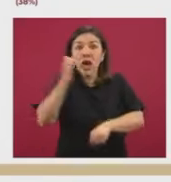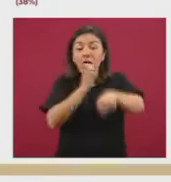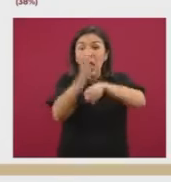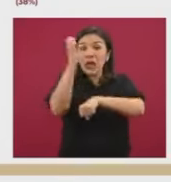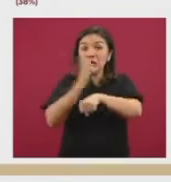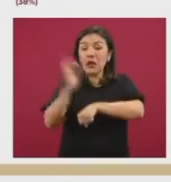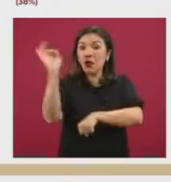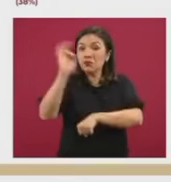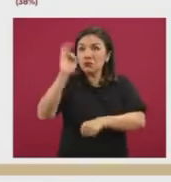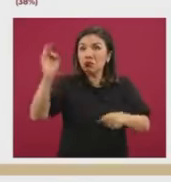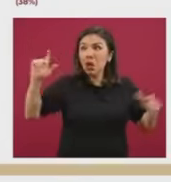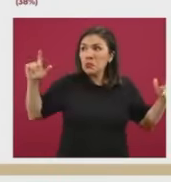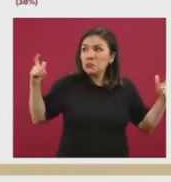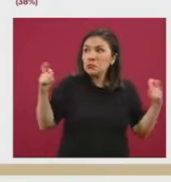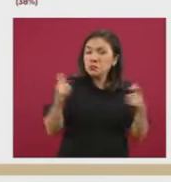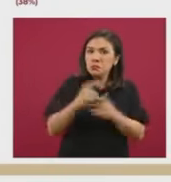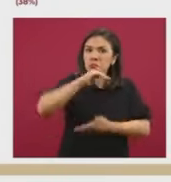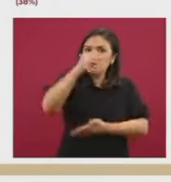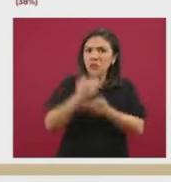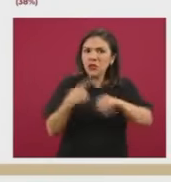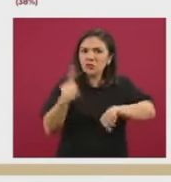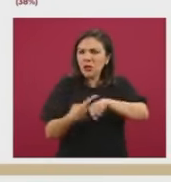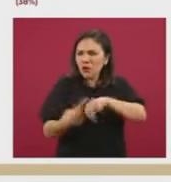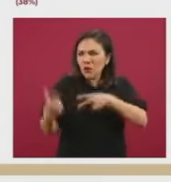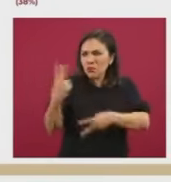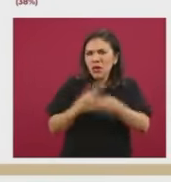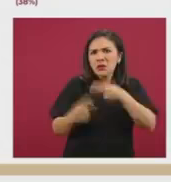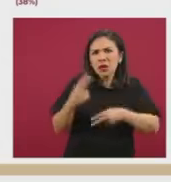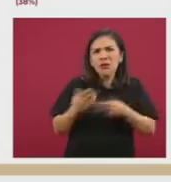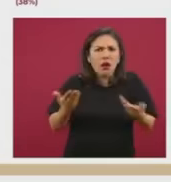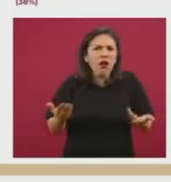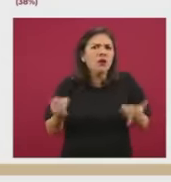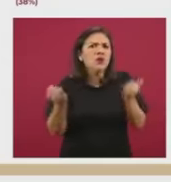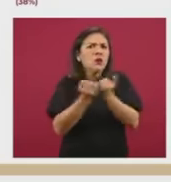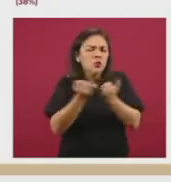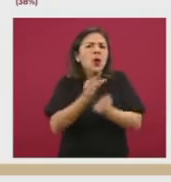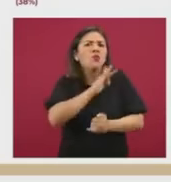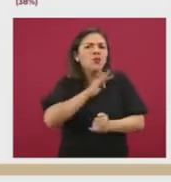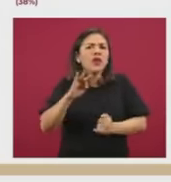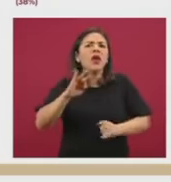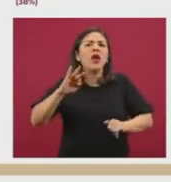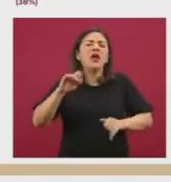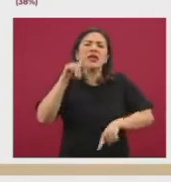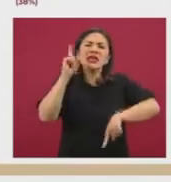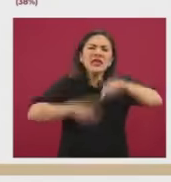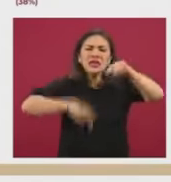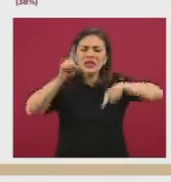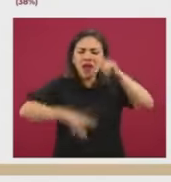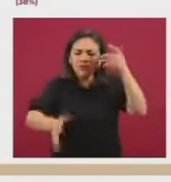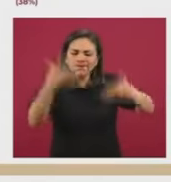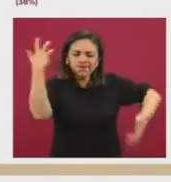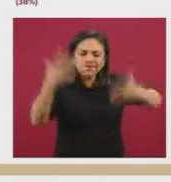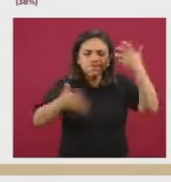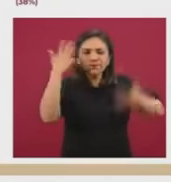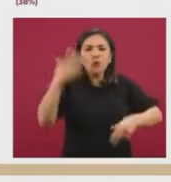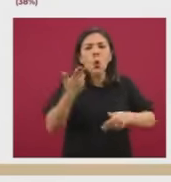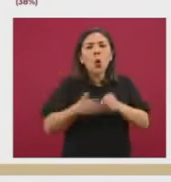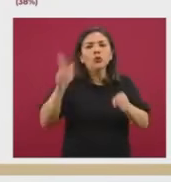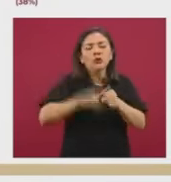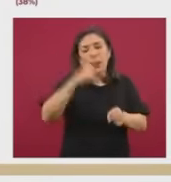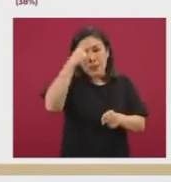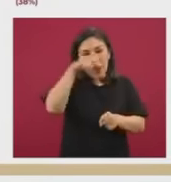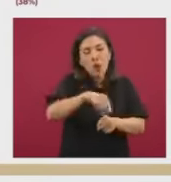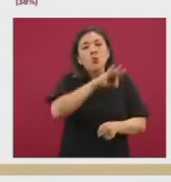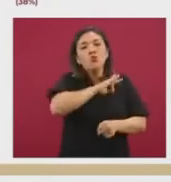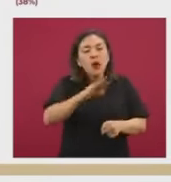fueran bajando en cuanto a la carga epidémica, también fueran reconvirtiendo para que unidades hospitalarias empezaran a atender parte